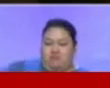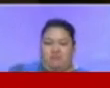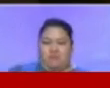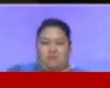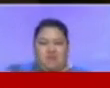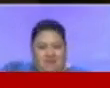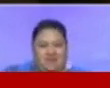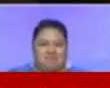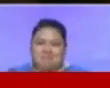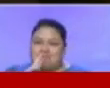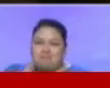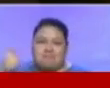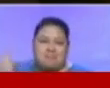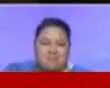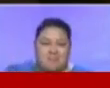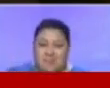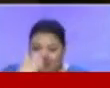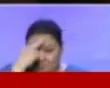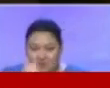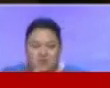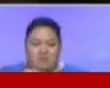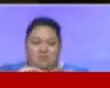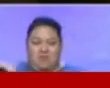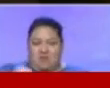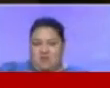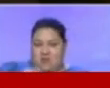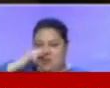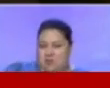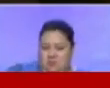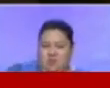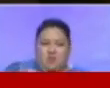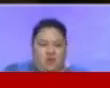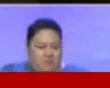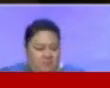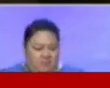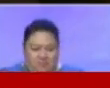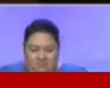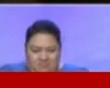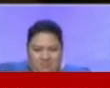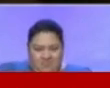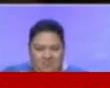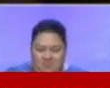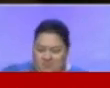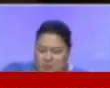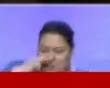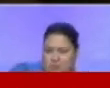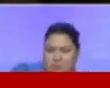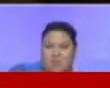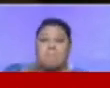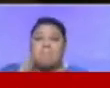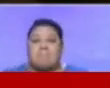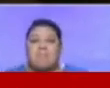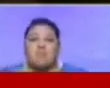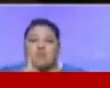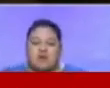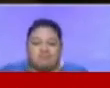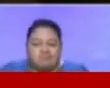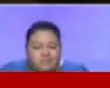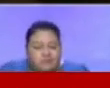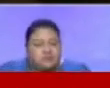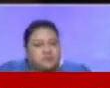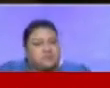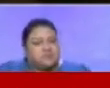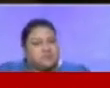Si bien es cierto, son instancias diferentes, pues tienen que tener una concordancia. Entonces, de lo que se desprenda de esta solicitud a la Corte y lo